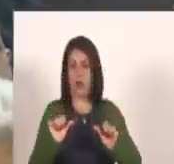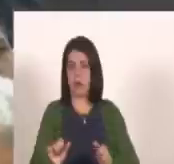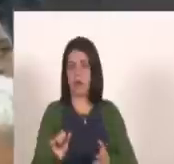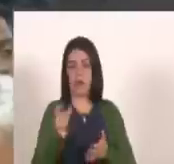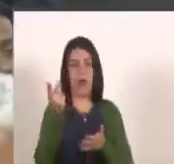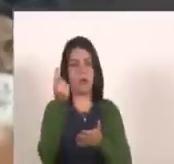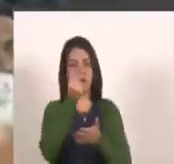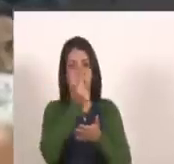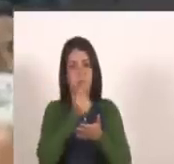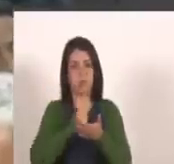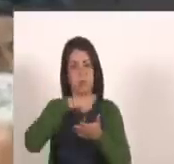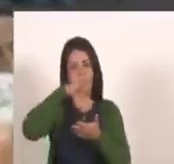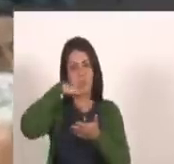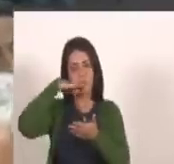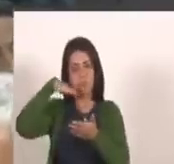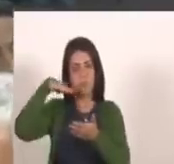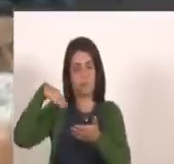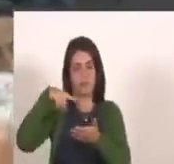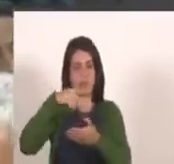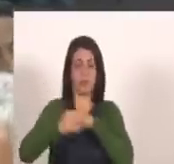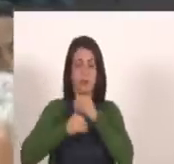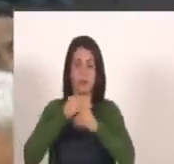plástico, que